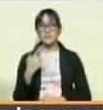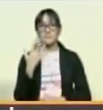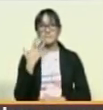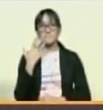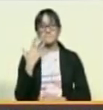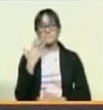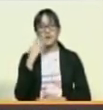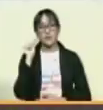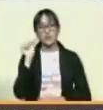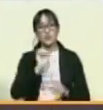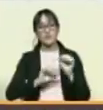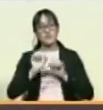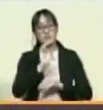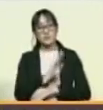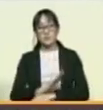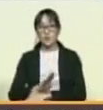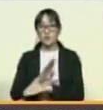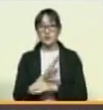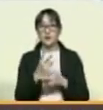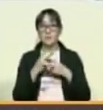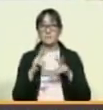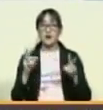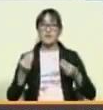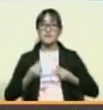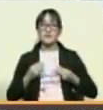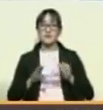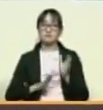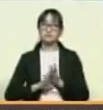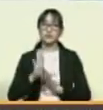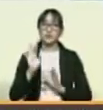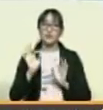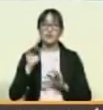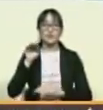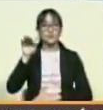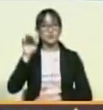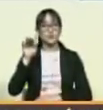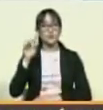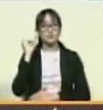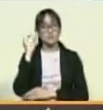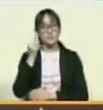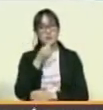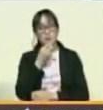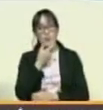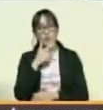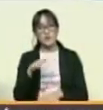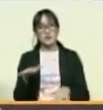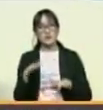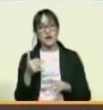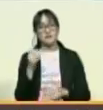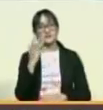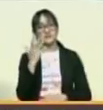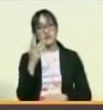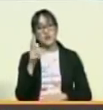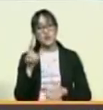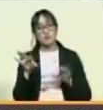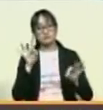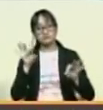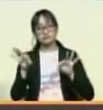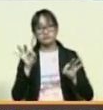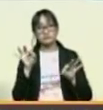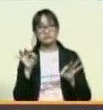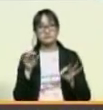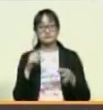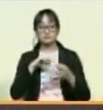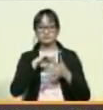Maduro de defender y proteger la paz, la vida, la prosperidad, el futuro. Vamos a una campaña bonita, hay 5 candidatos. De